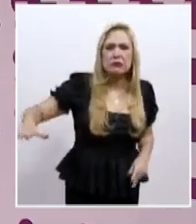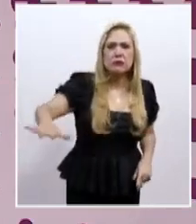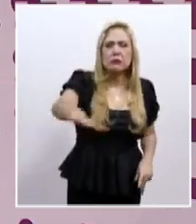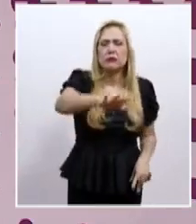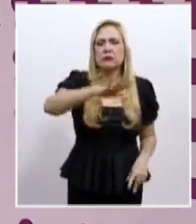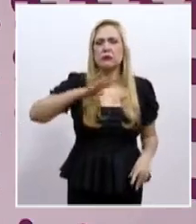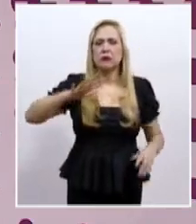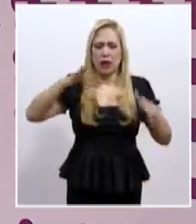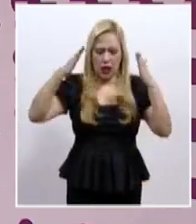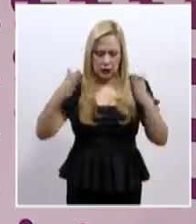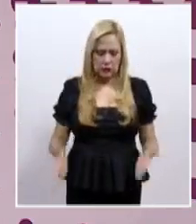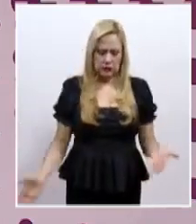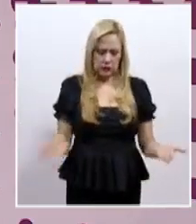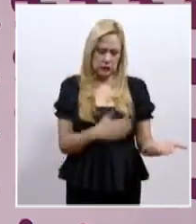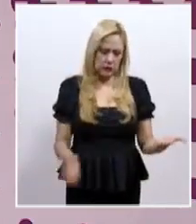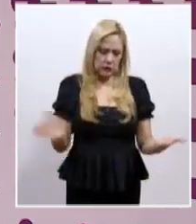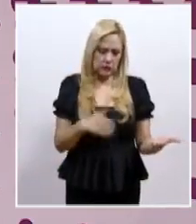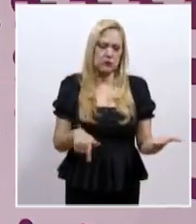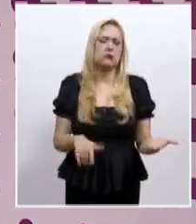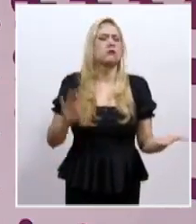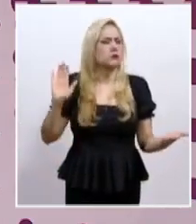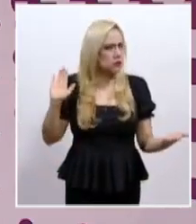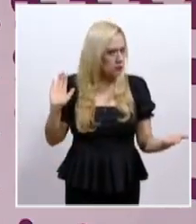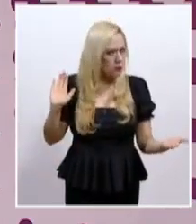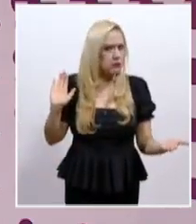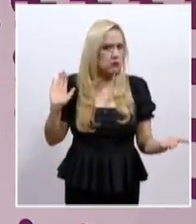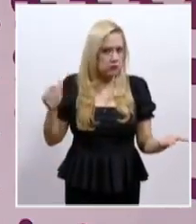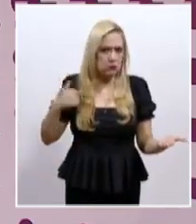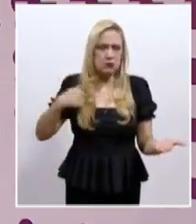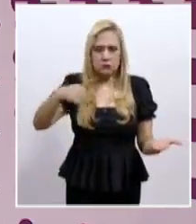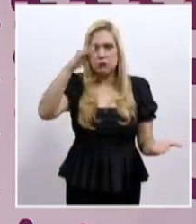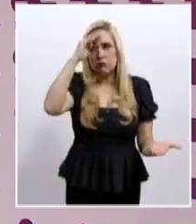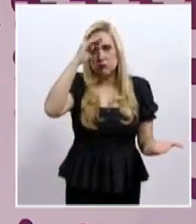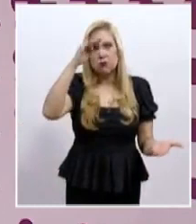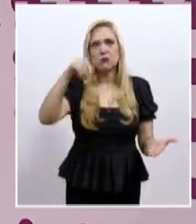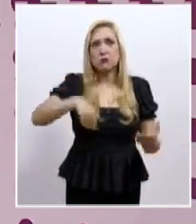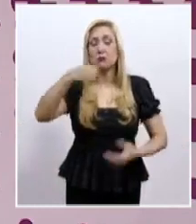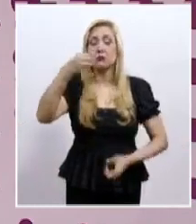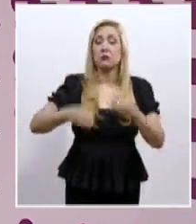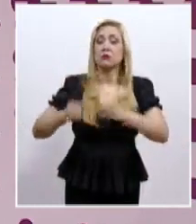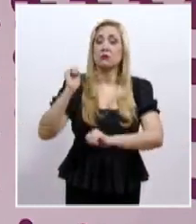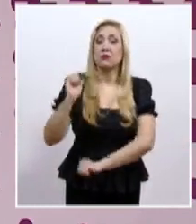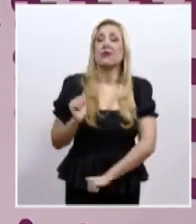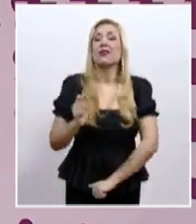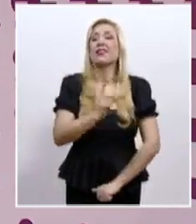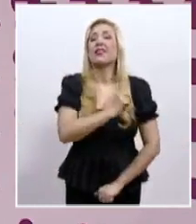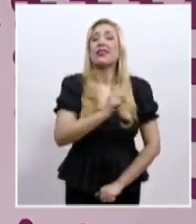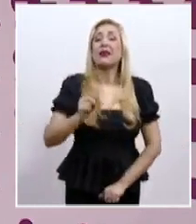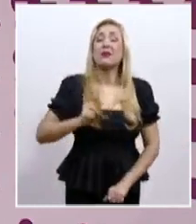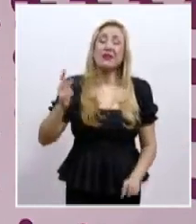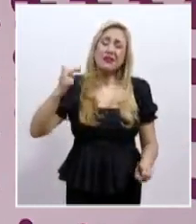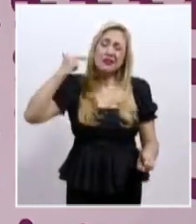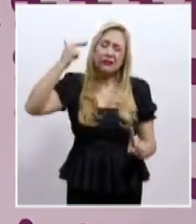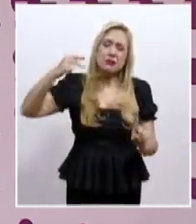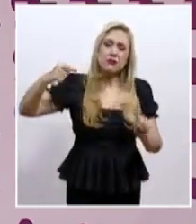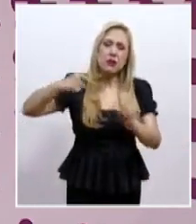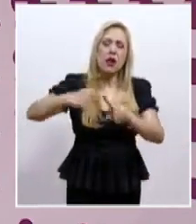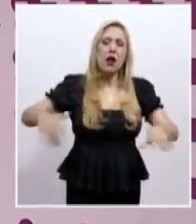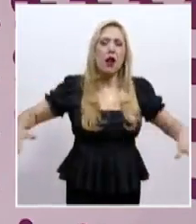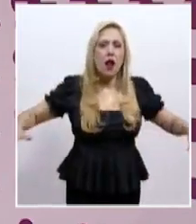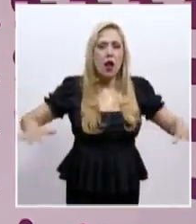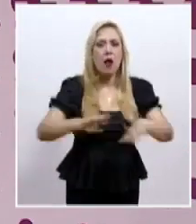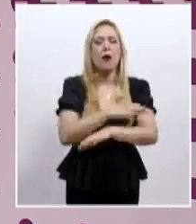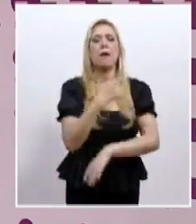que sucede en el expediente, ¿no? Yo soy un fiel creyente de que el Poder Judicial tiene que ser una pieza clave en el cambio y